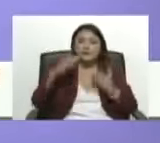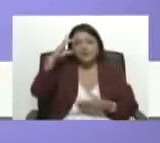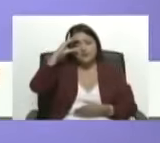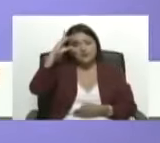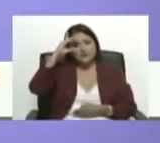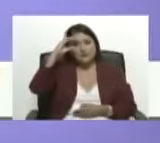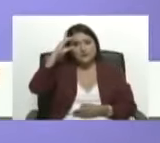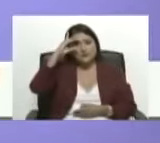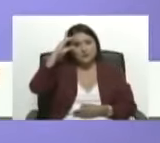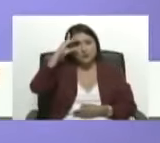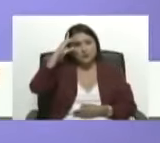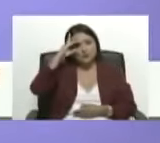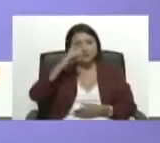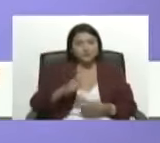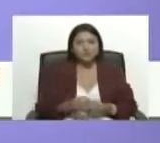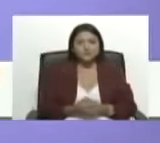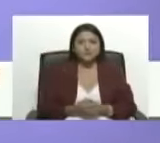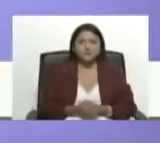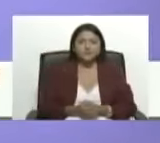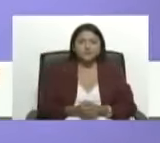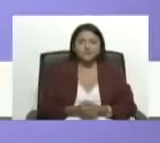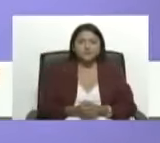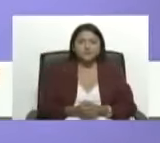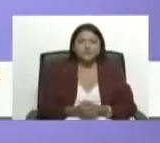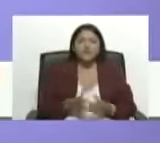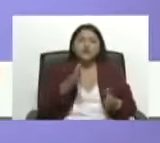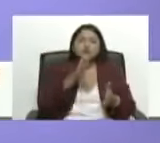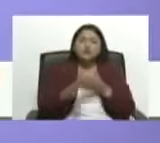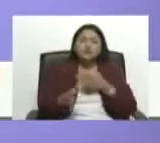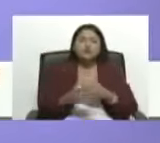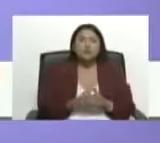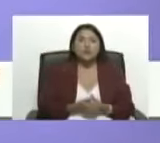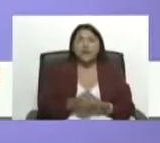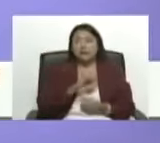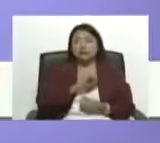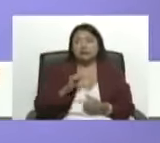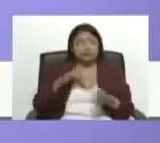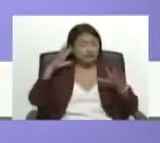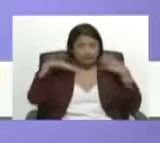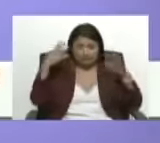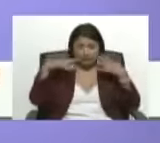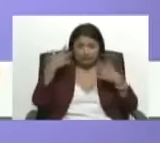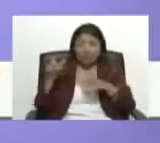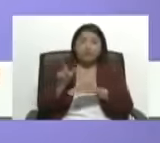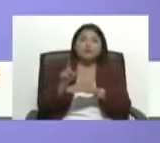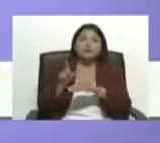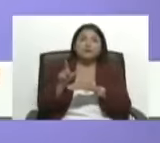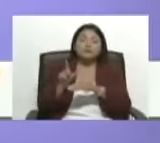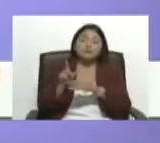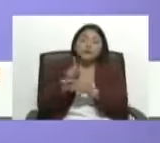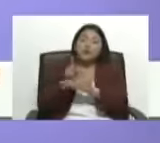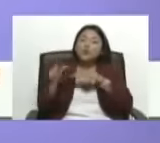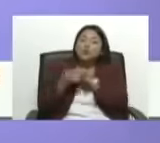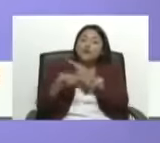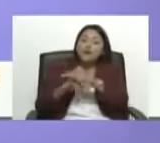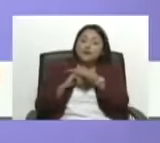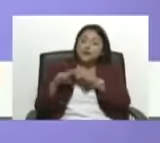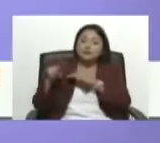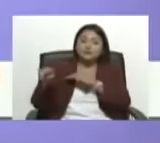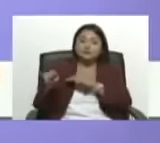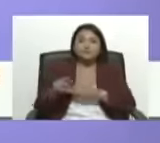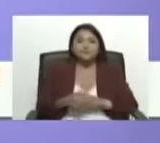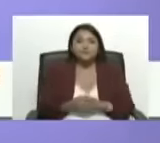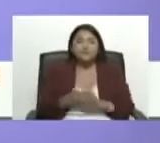de la República, la doctora Delcy Rodríguez, en torno a la actitud desesperada de la República Cooperativa de Guyana.